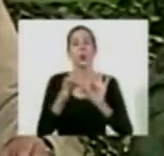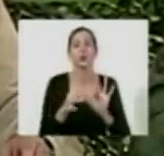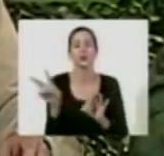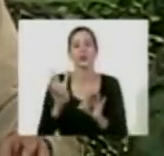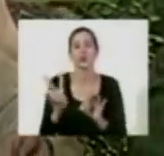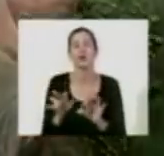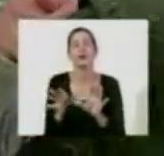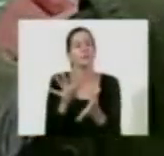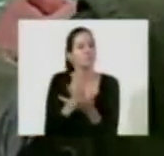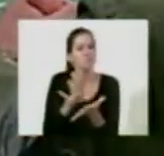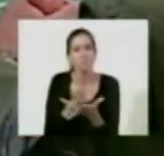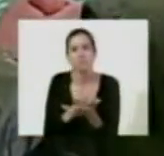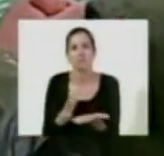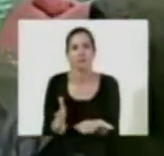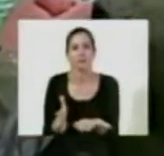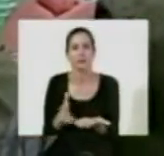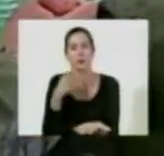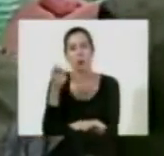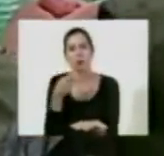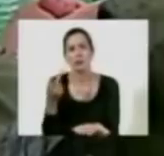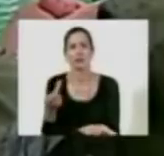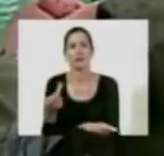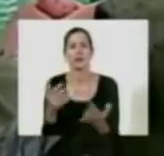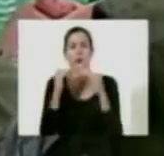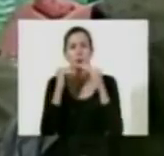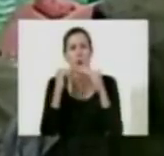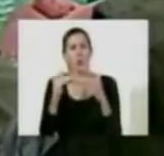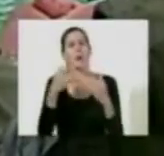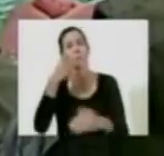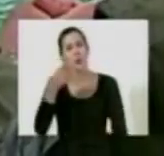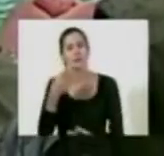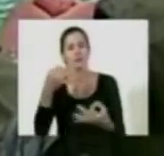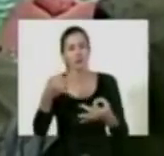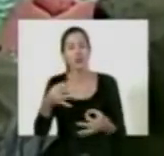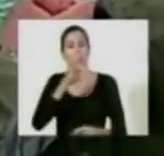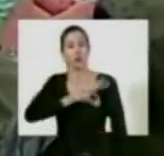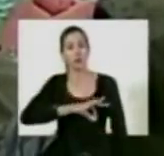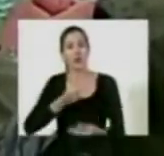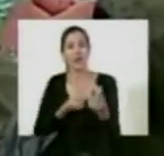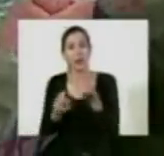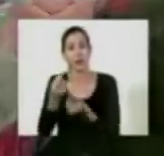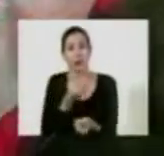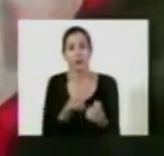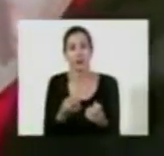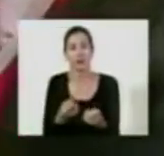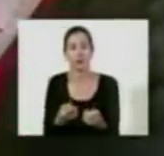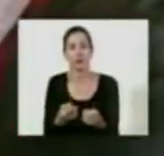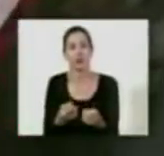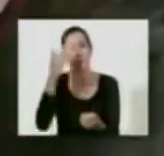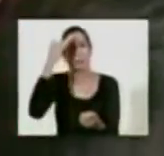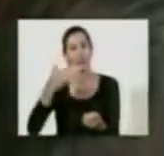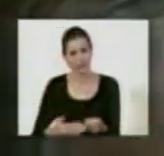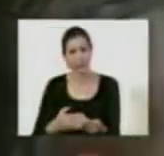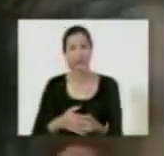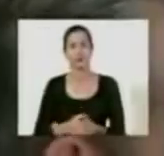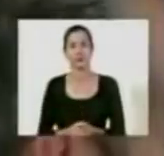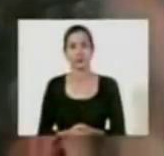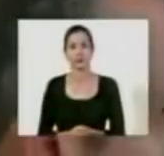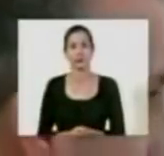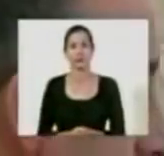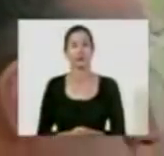estabilidad política, social, económica y militar de